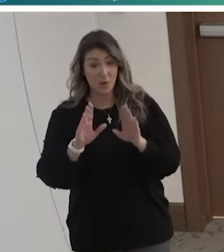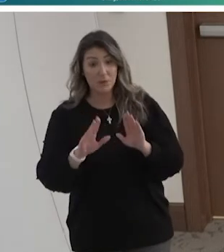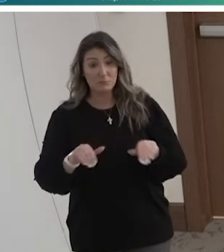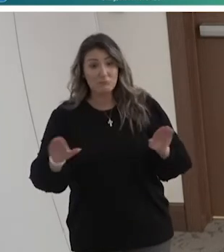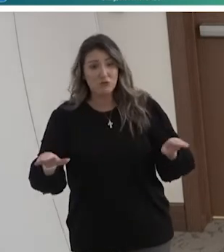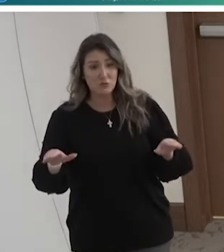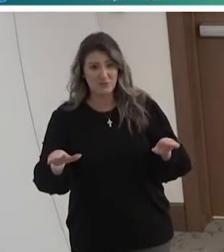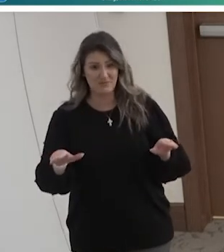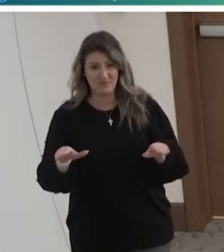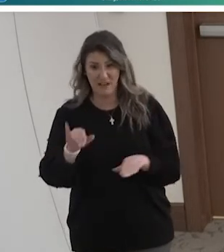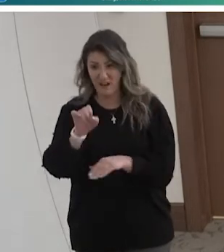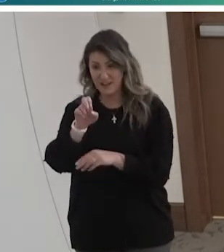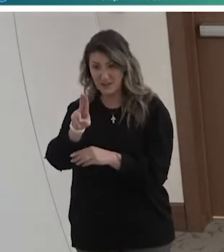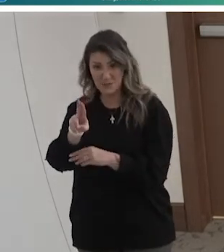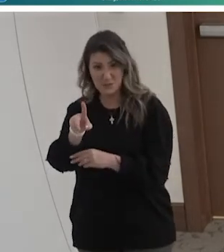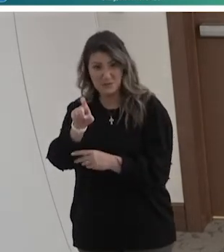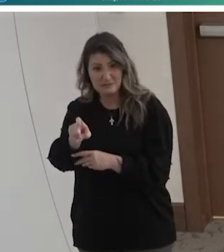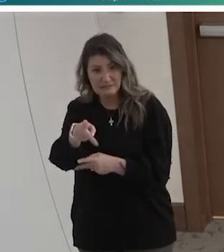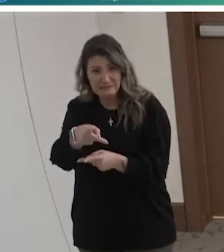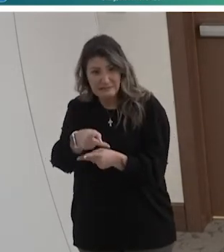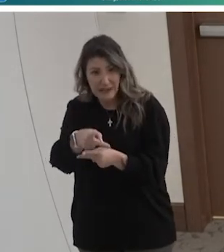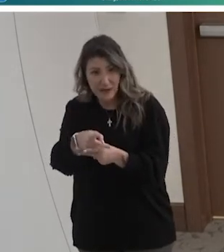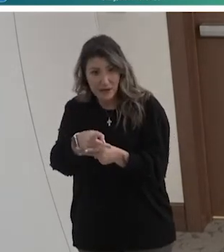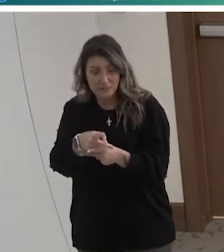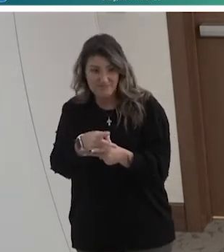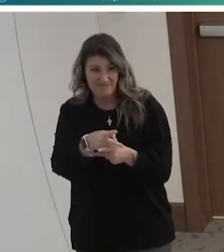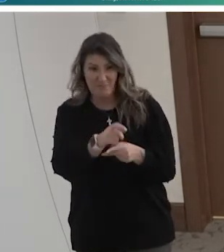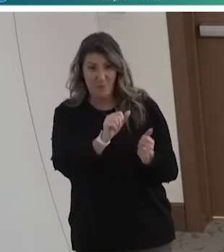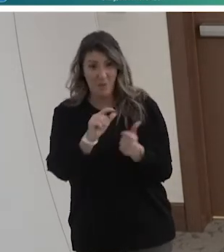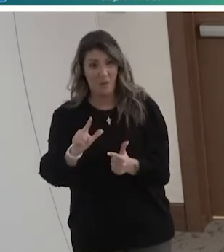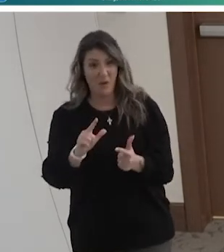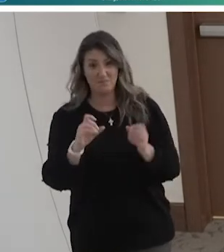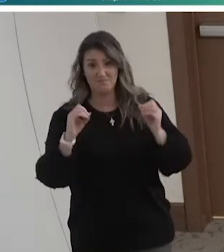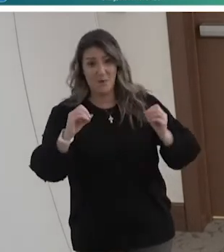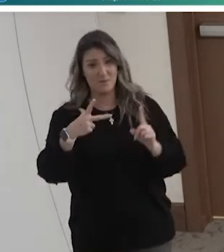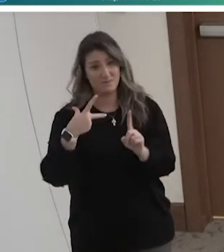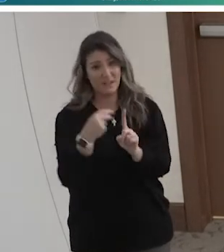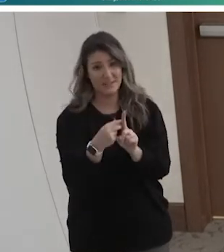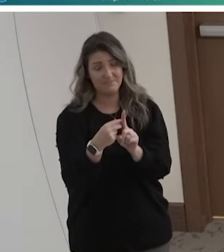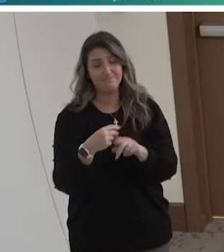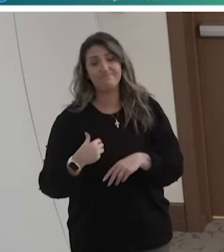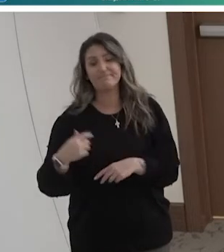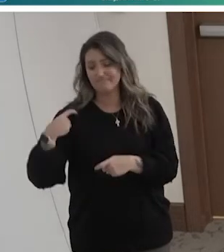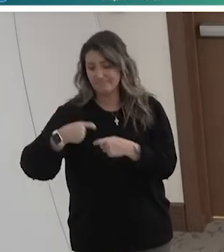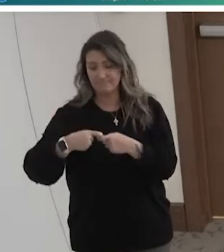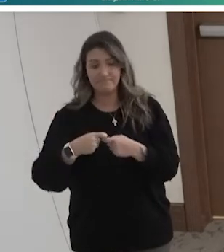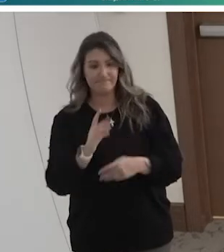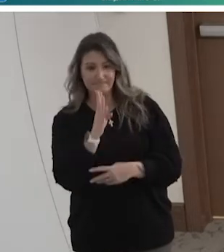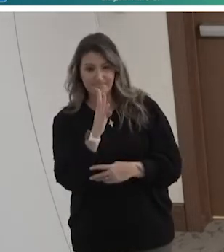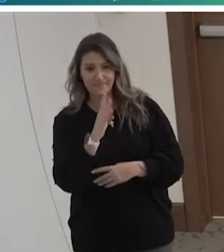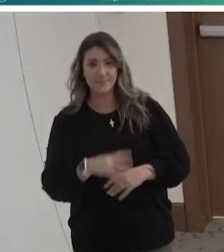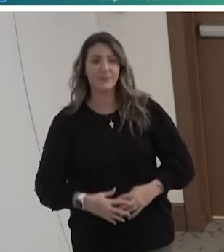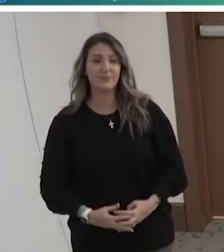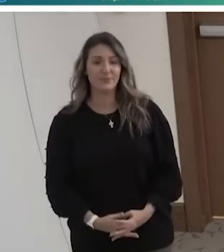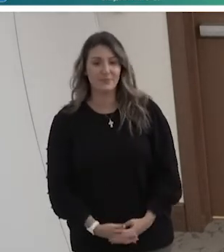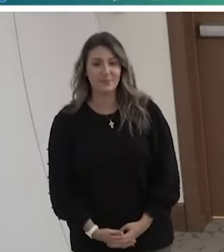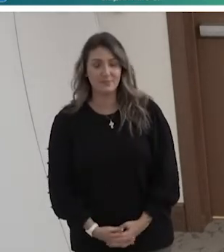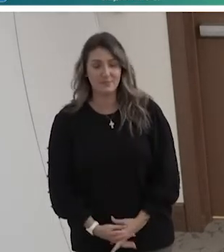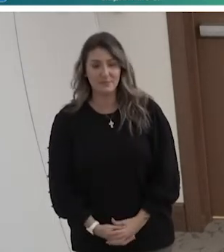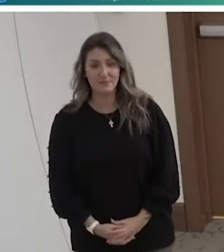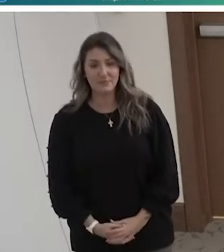in the ICU were also unvaccinated. Y todos los niños que recibieron cuidados intensivos en el